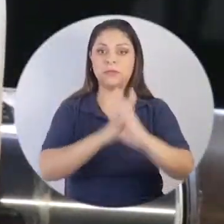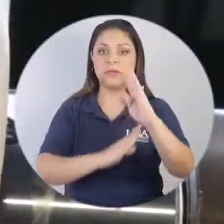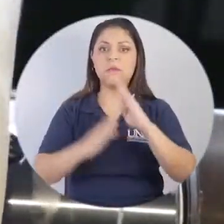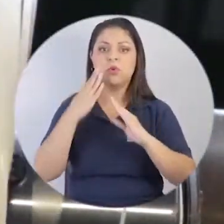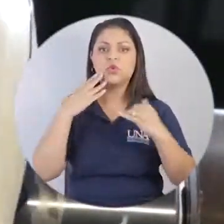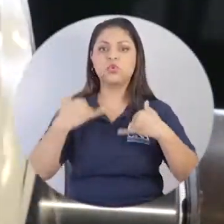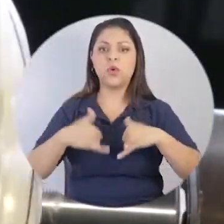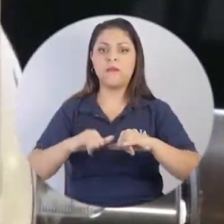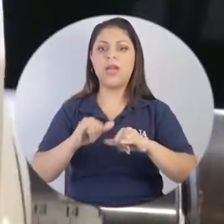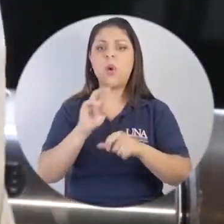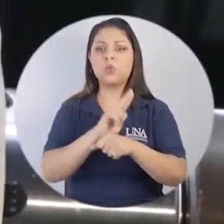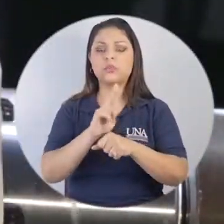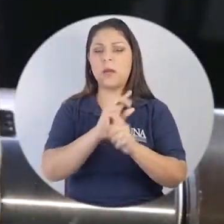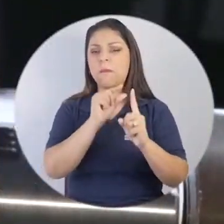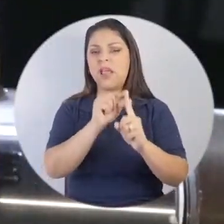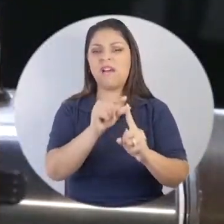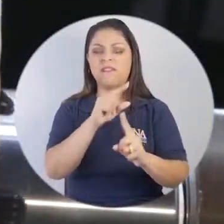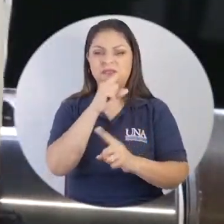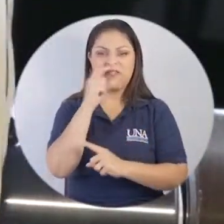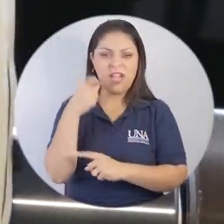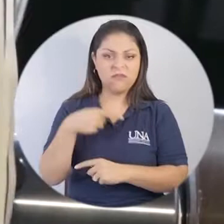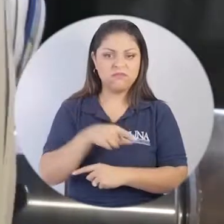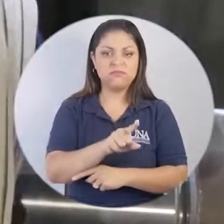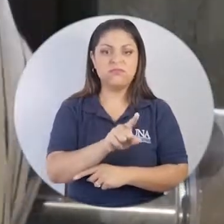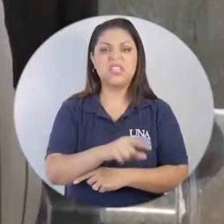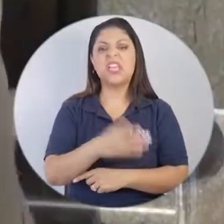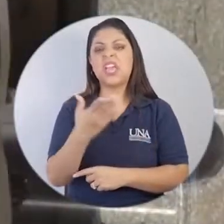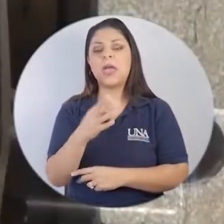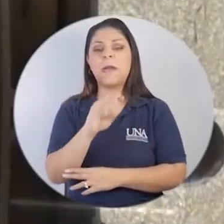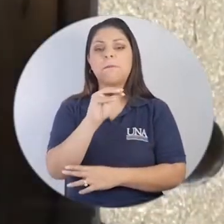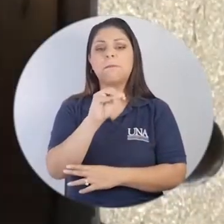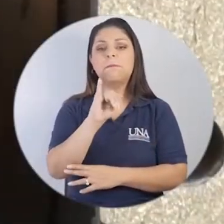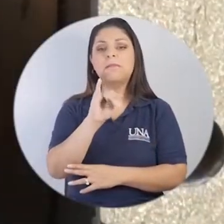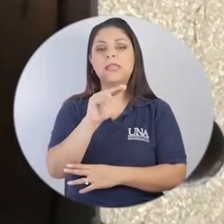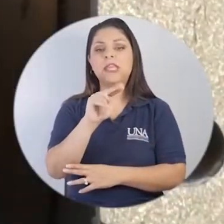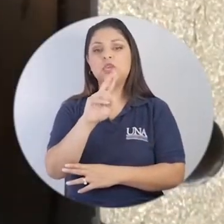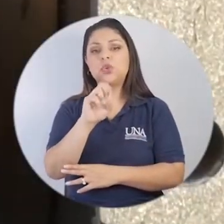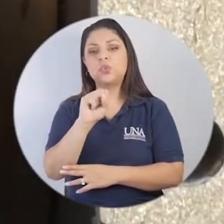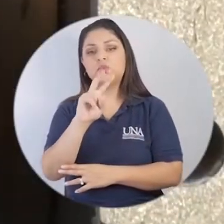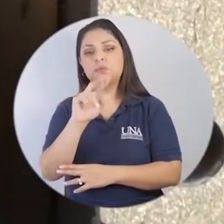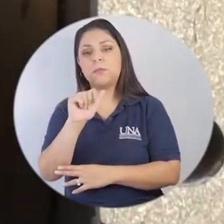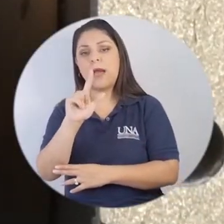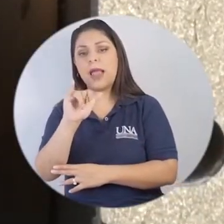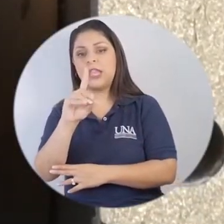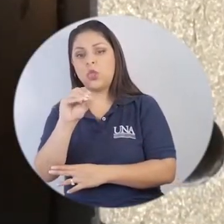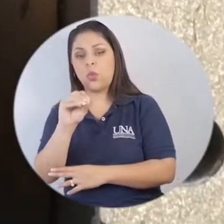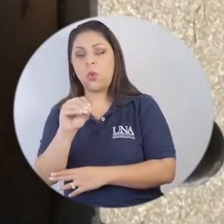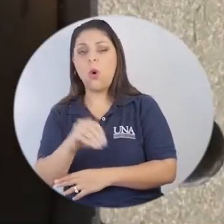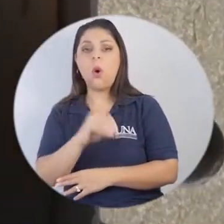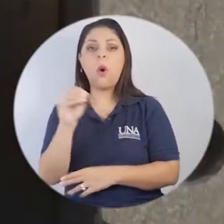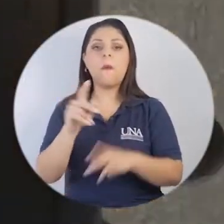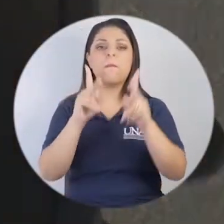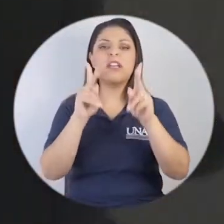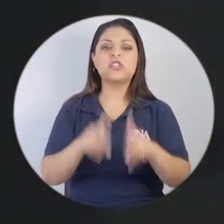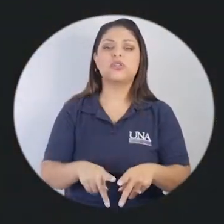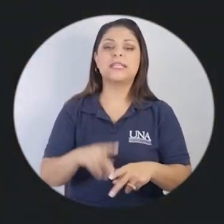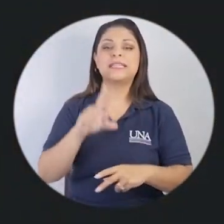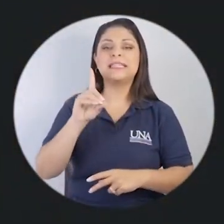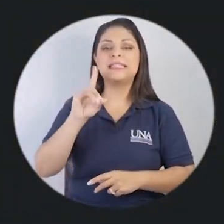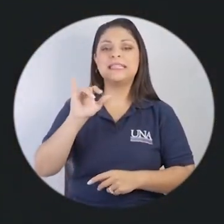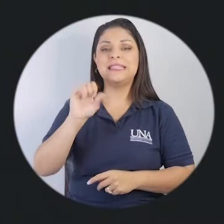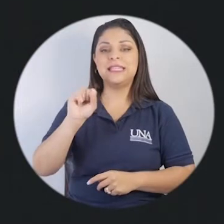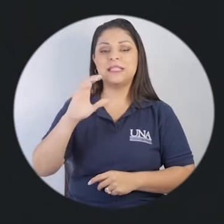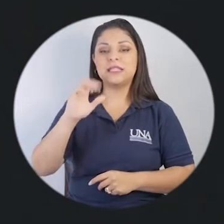se utilizan términos peyorativos, ¿verdad? Todavía escuchamos, claro, el término de minusválido, inclusive, uh-huh, de persona discapacitada, ¿verdad? Uh-huh. Y